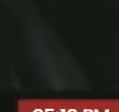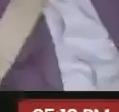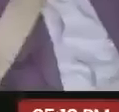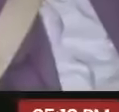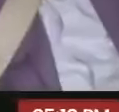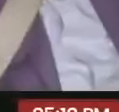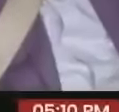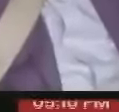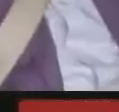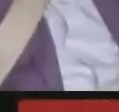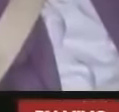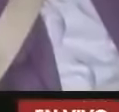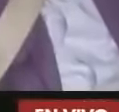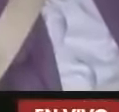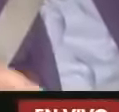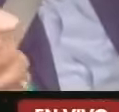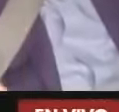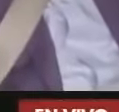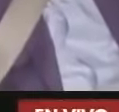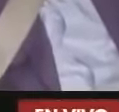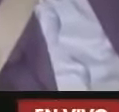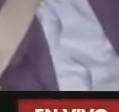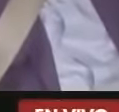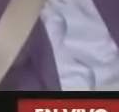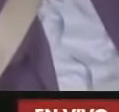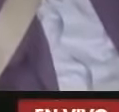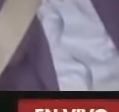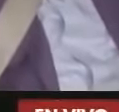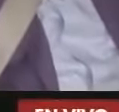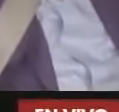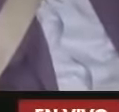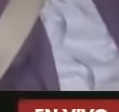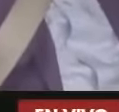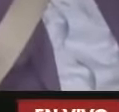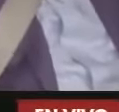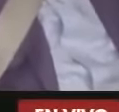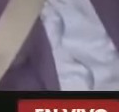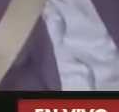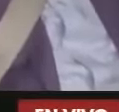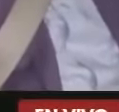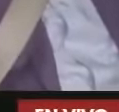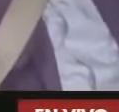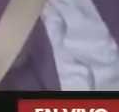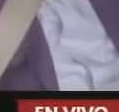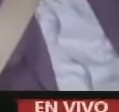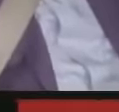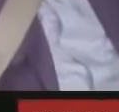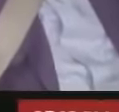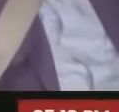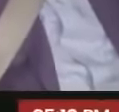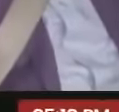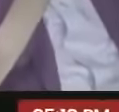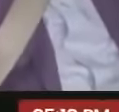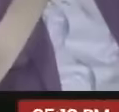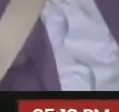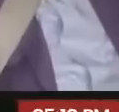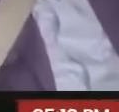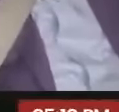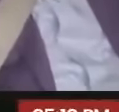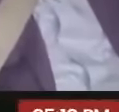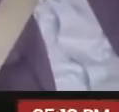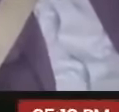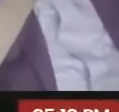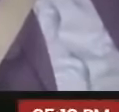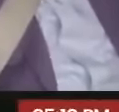GUI, necesita la mano, el apoyo a su proyecto de servicio público, a su emprendimiento económico, a